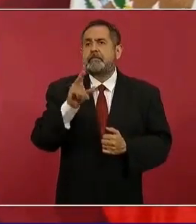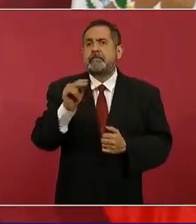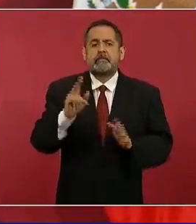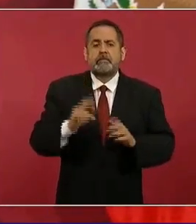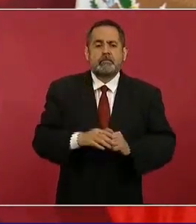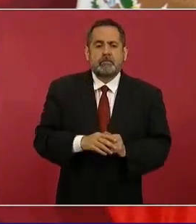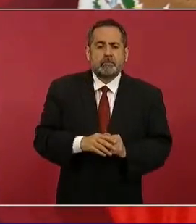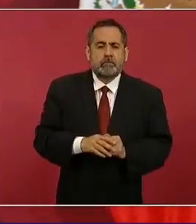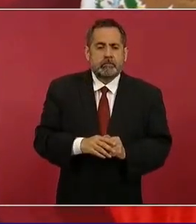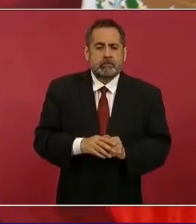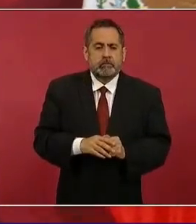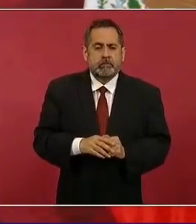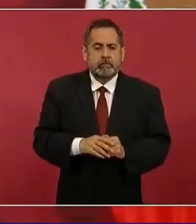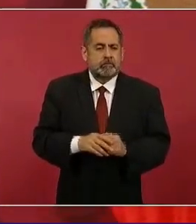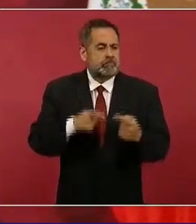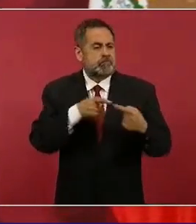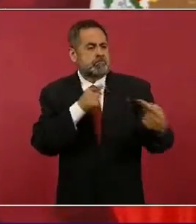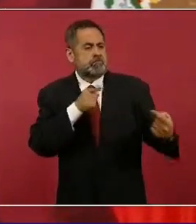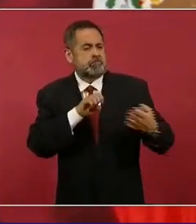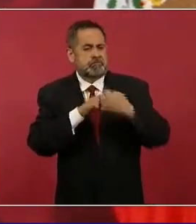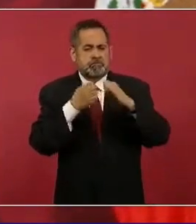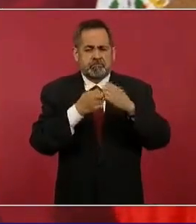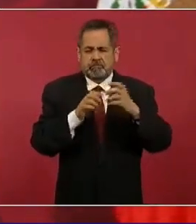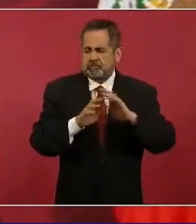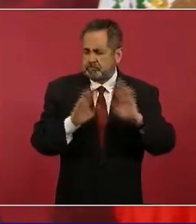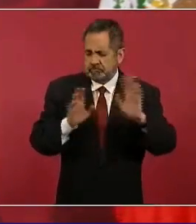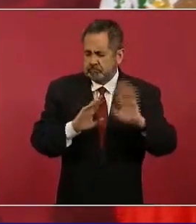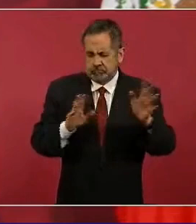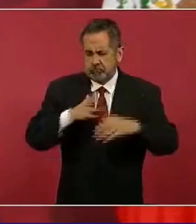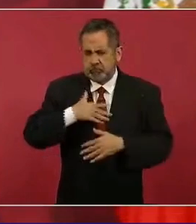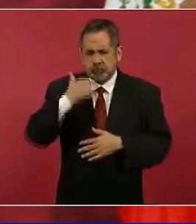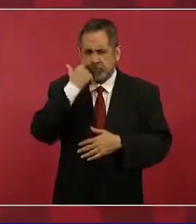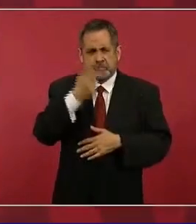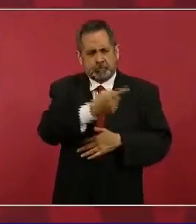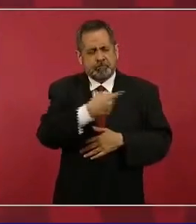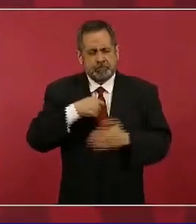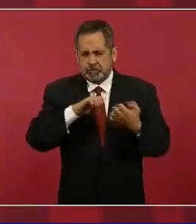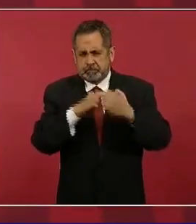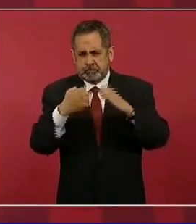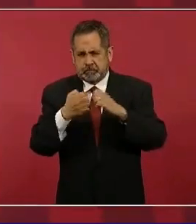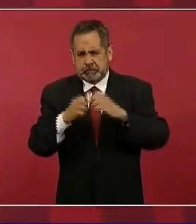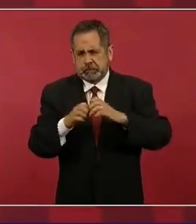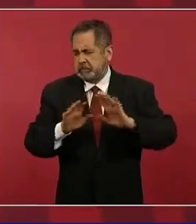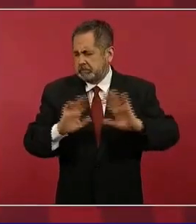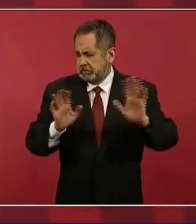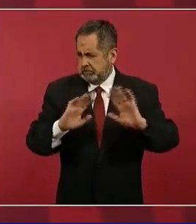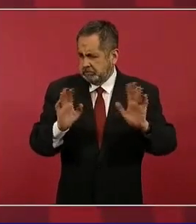de tener enemigos, no quiero tener enemigos,